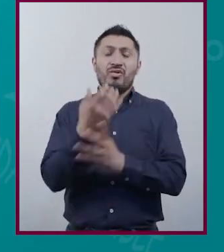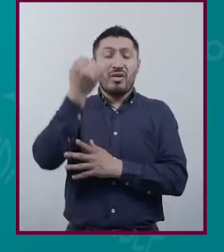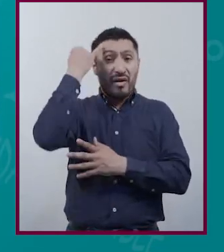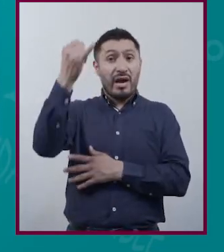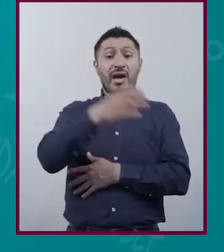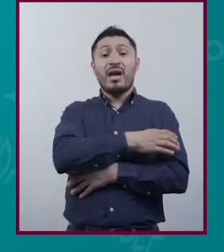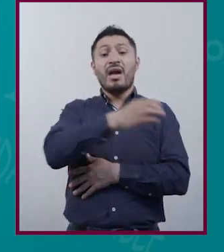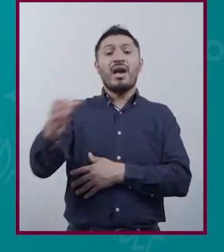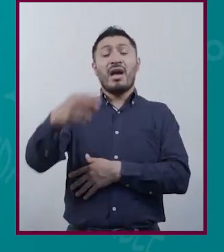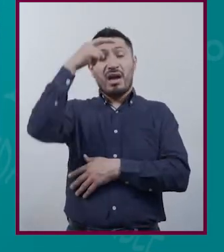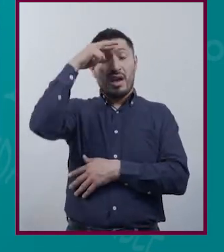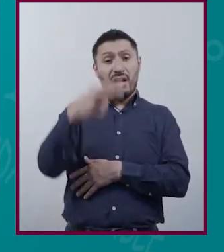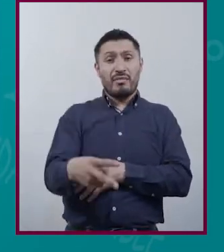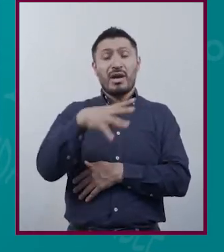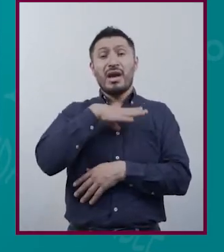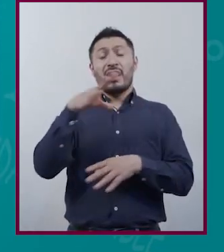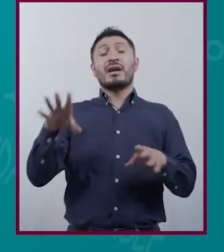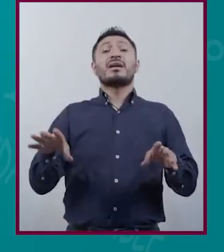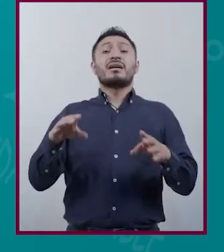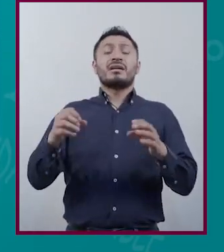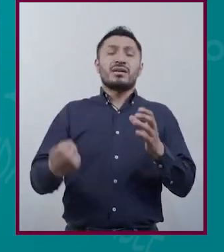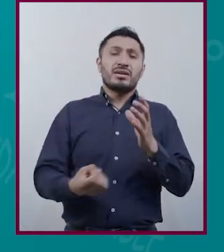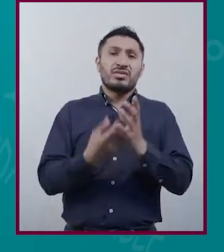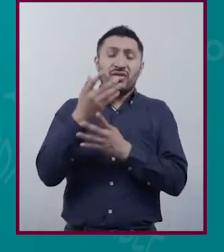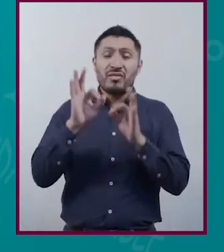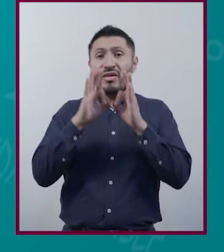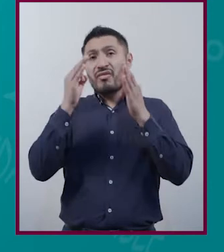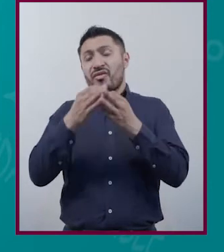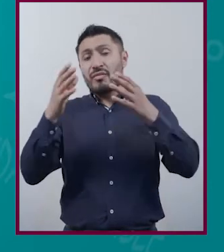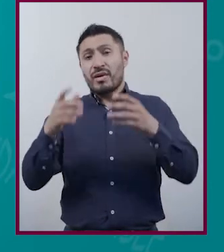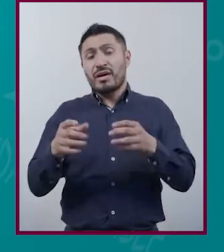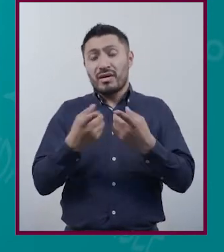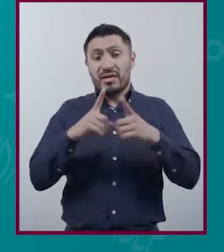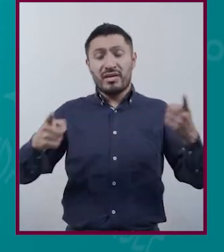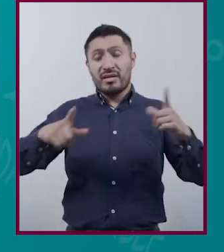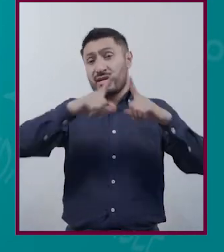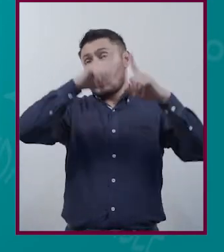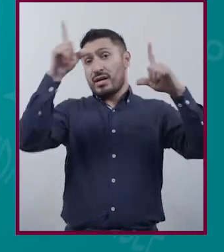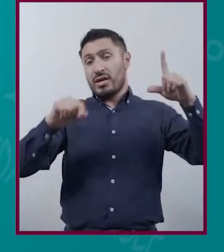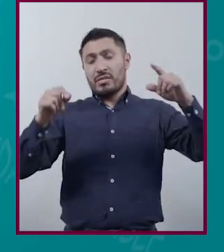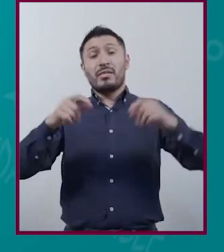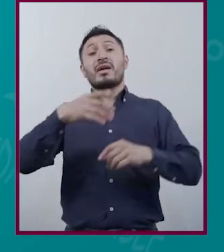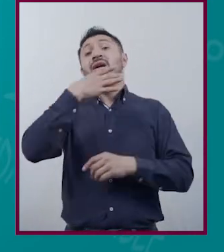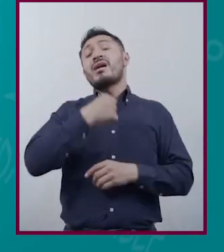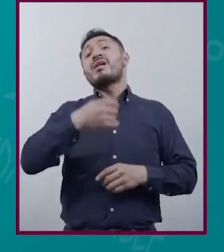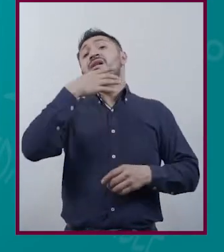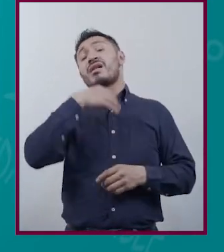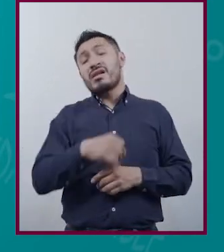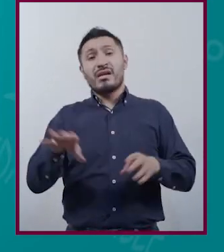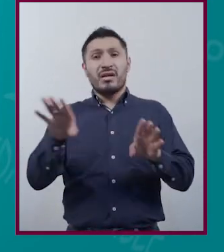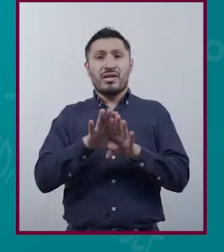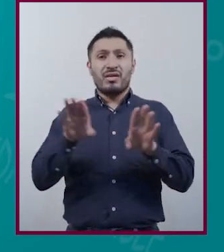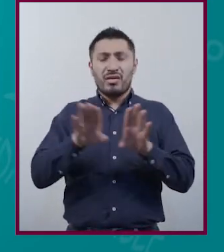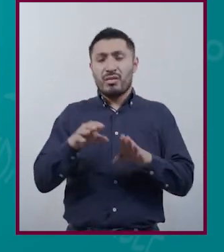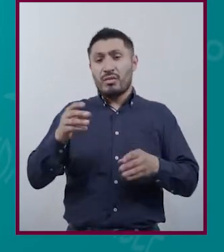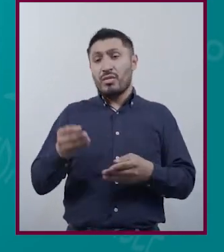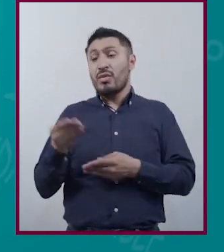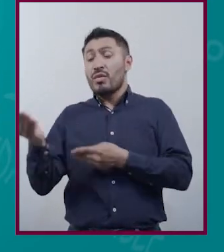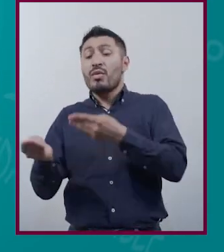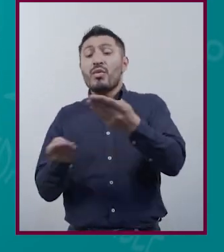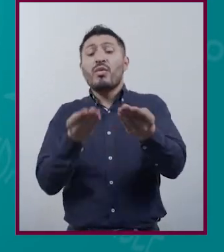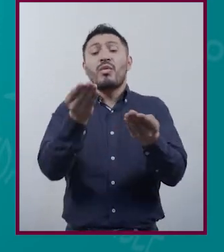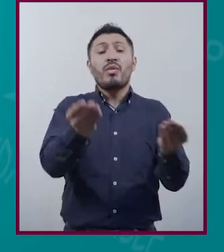campo mexicano y sentaron las bases para el crecimiento y desarrollo del país. Lázaro Cárdenas, a través del reparto